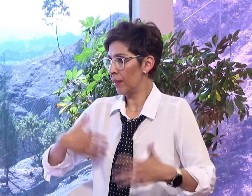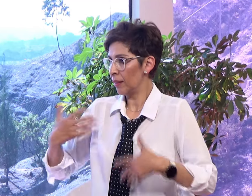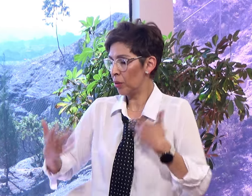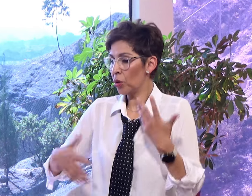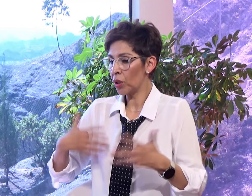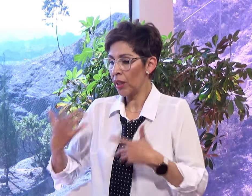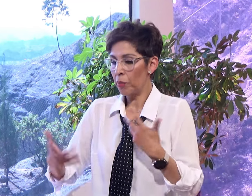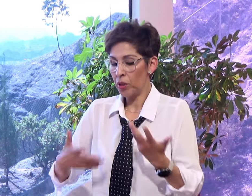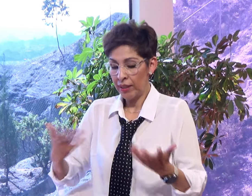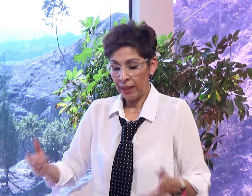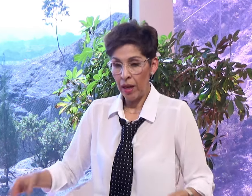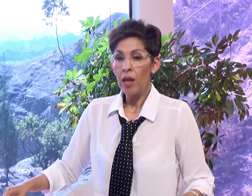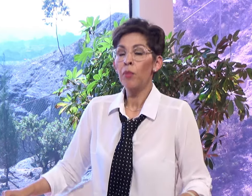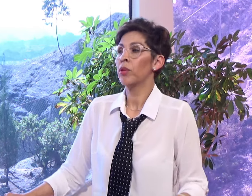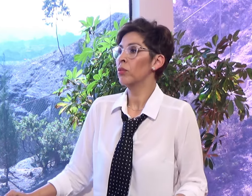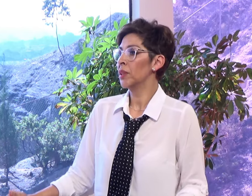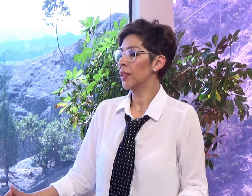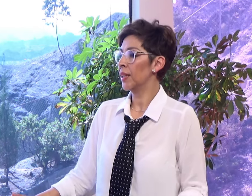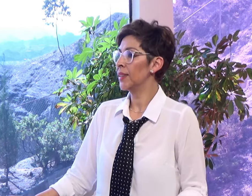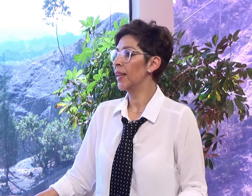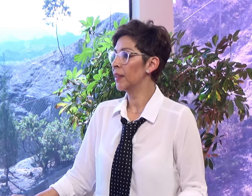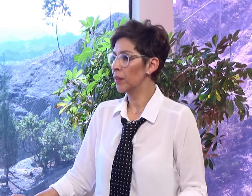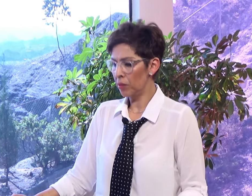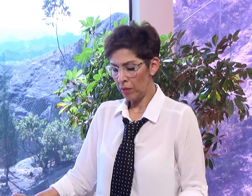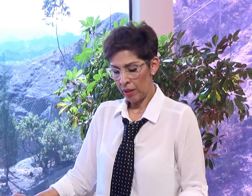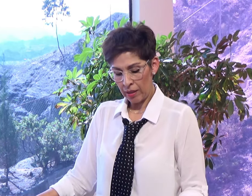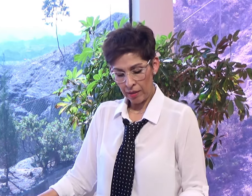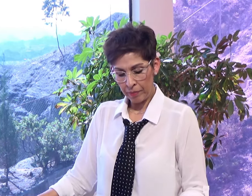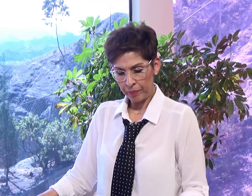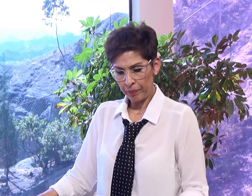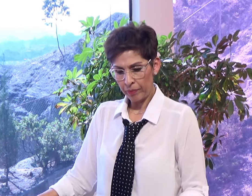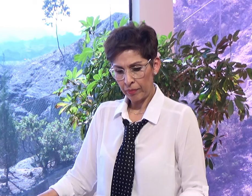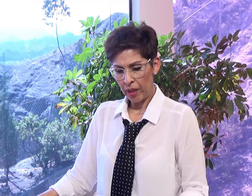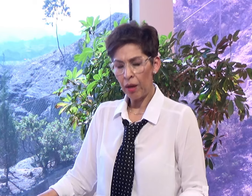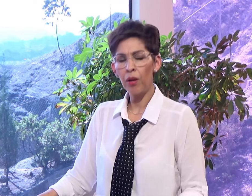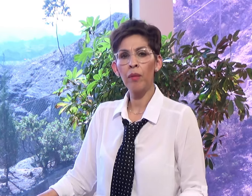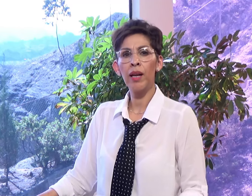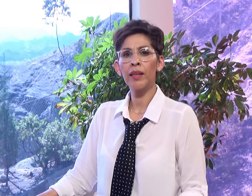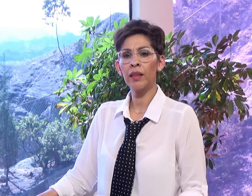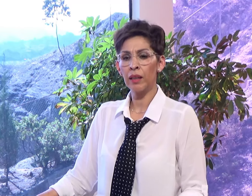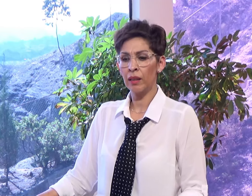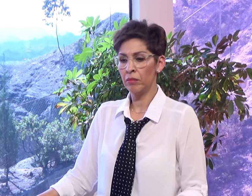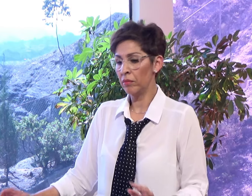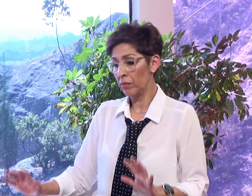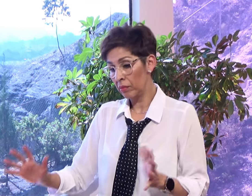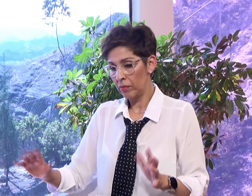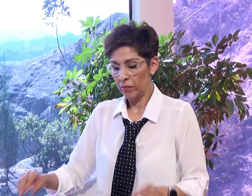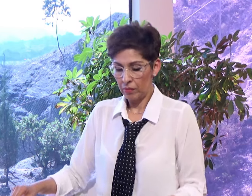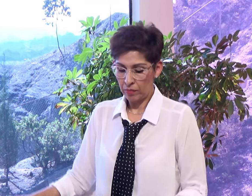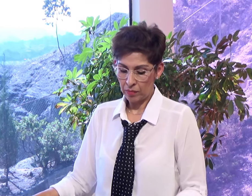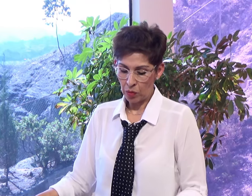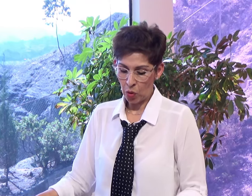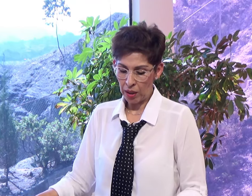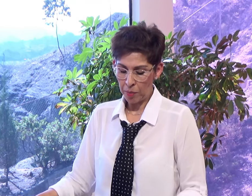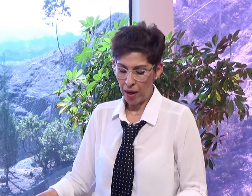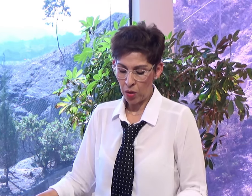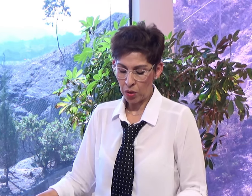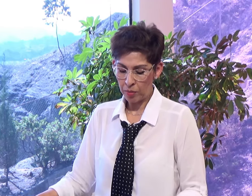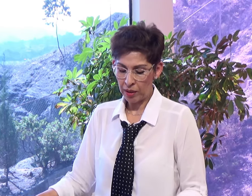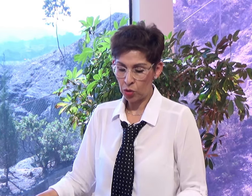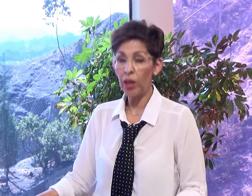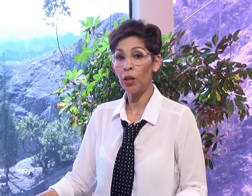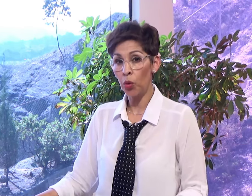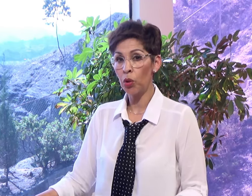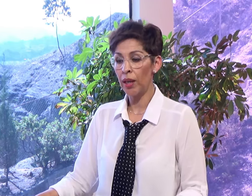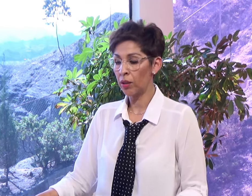beta, corre la política por nuestra sangre, ¿no? Acabo de hablar con el embajador